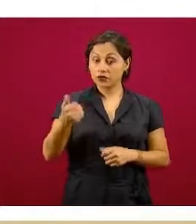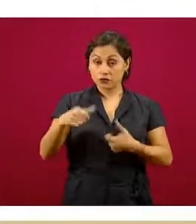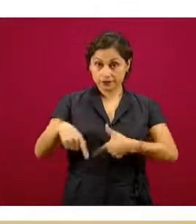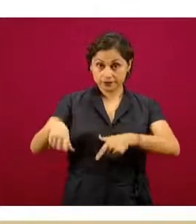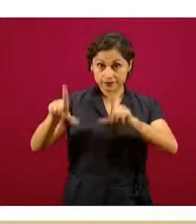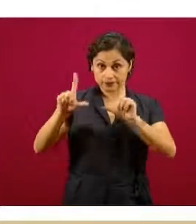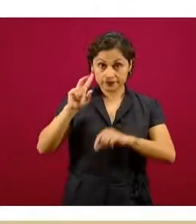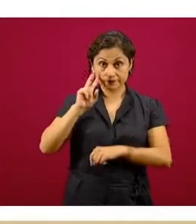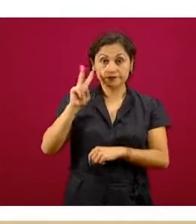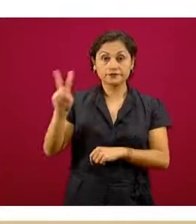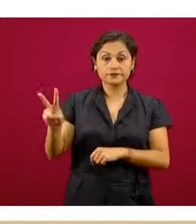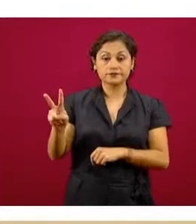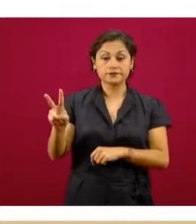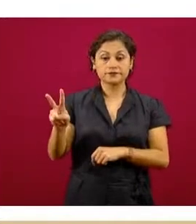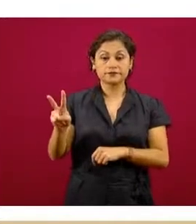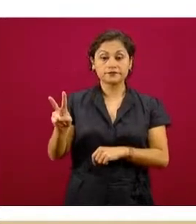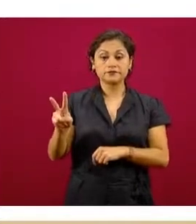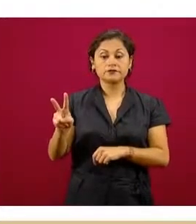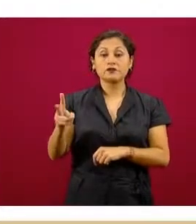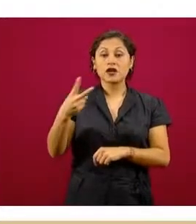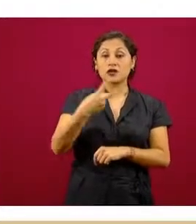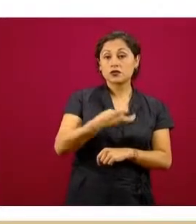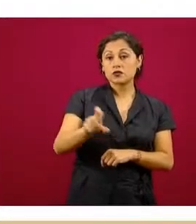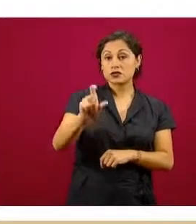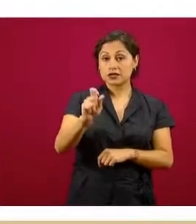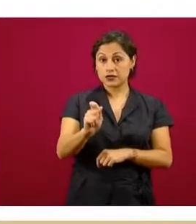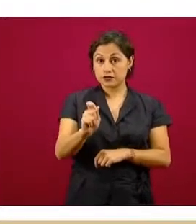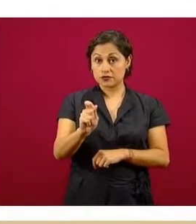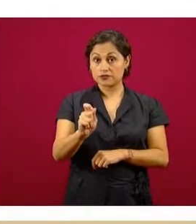Vamos a ver la carga acumulada, los